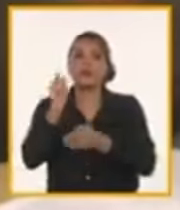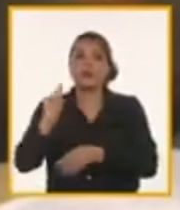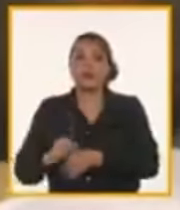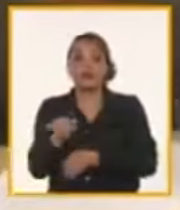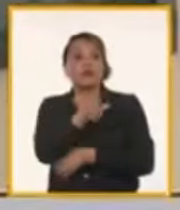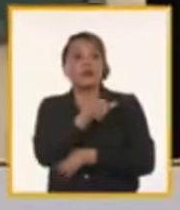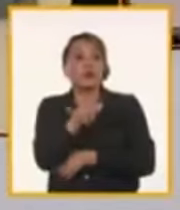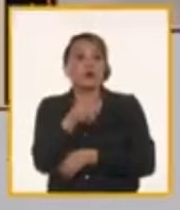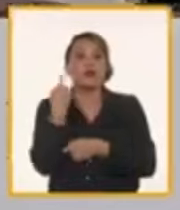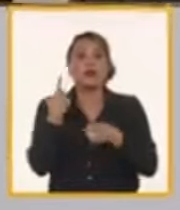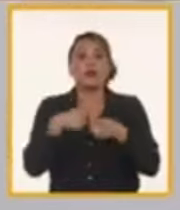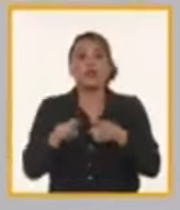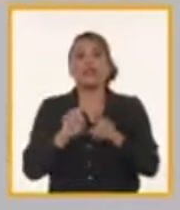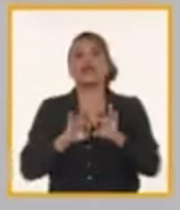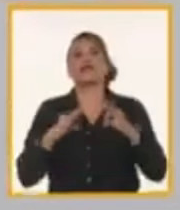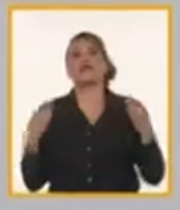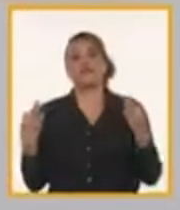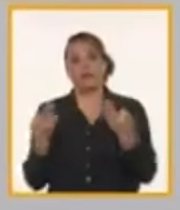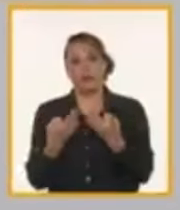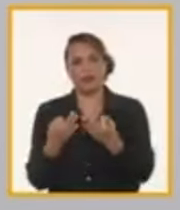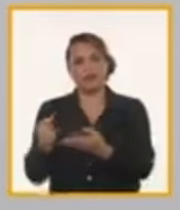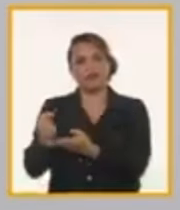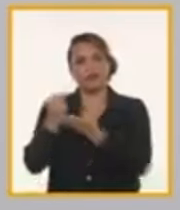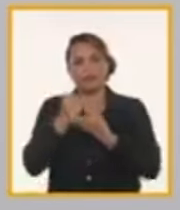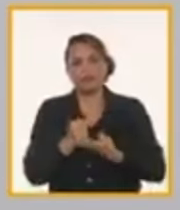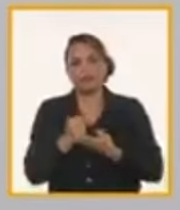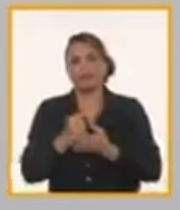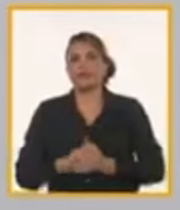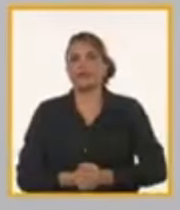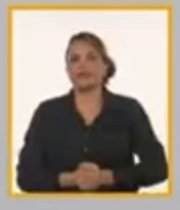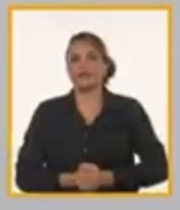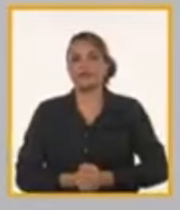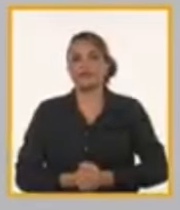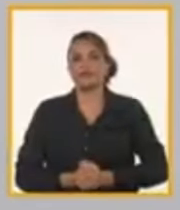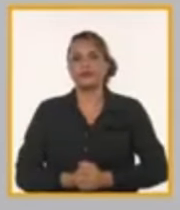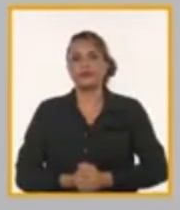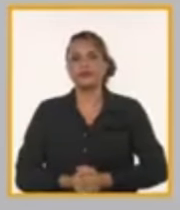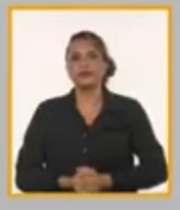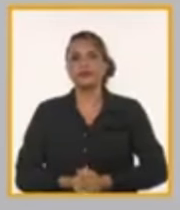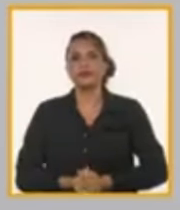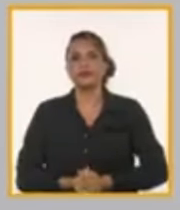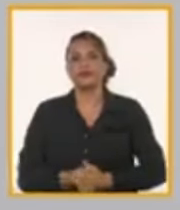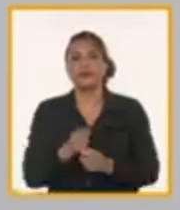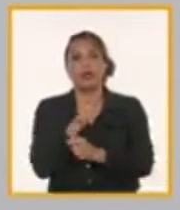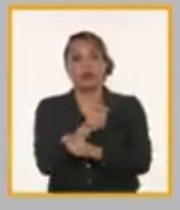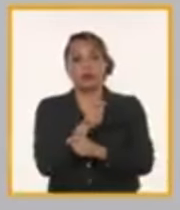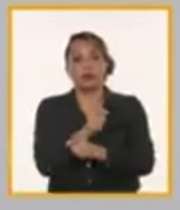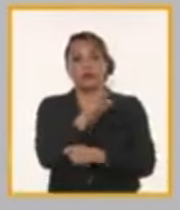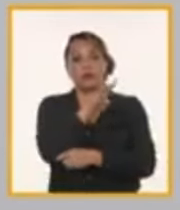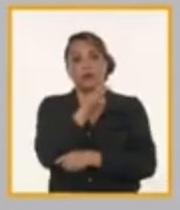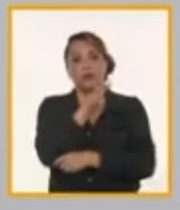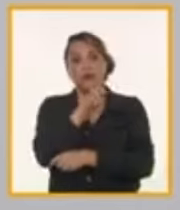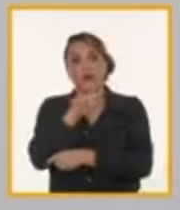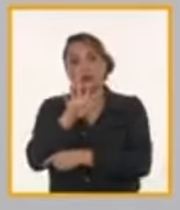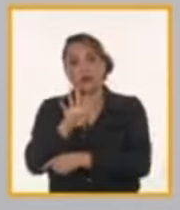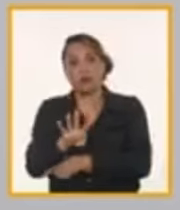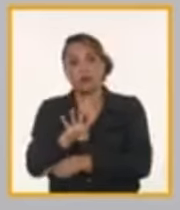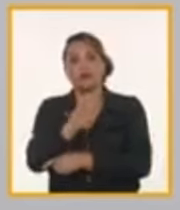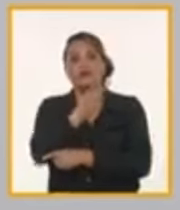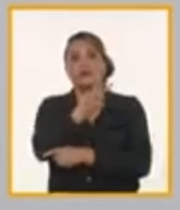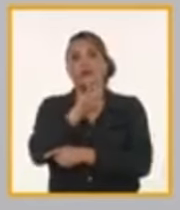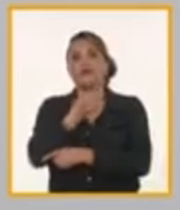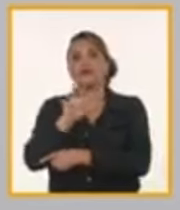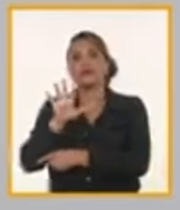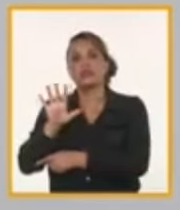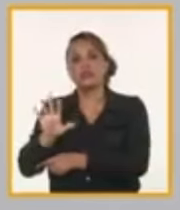también de las familias eh cubanas Yo creo que el curso 2425 que al cual vamos